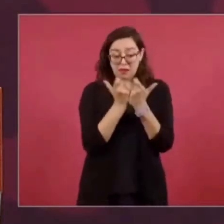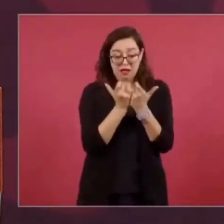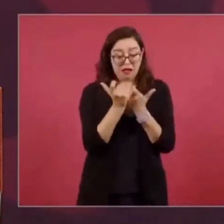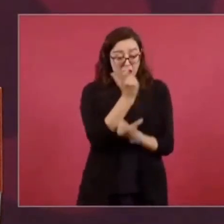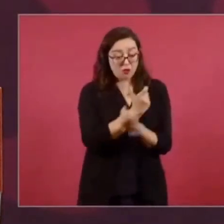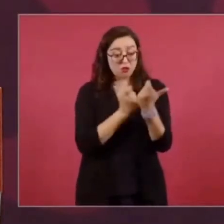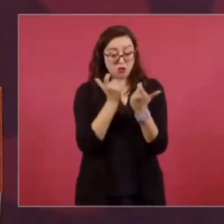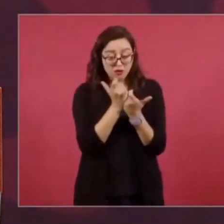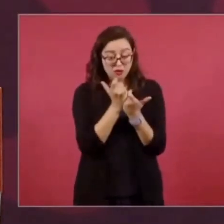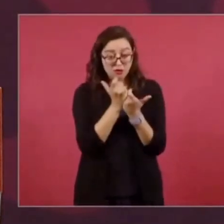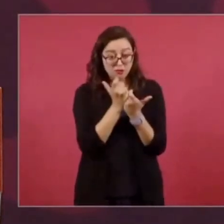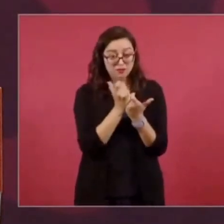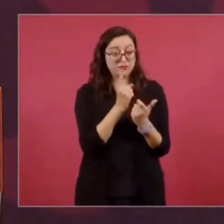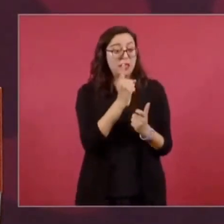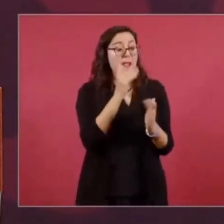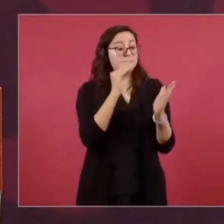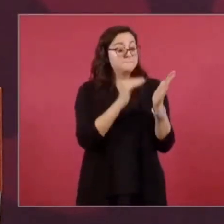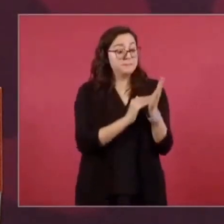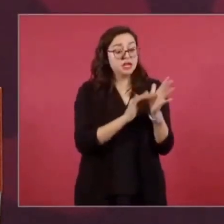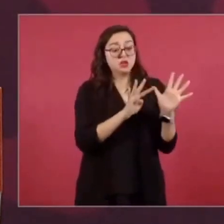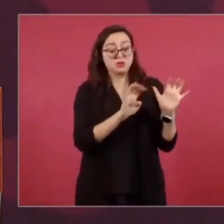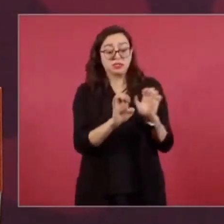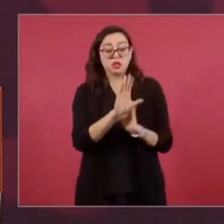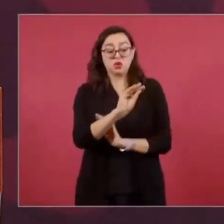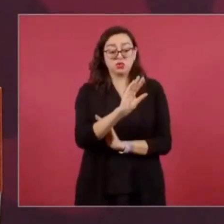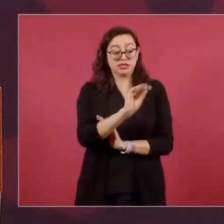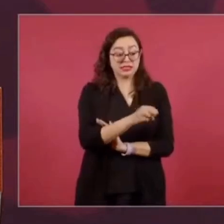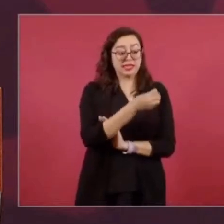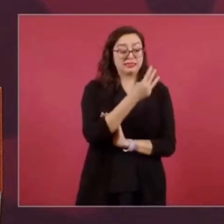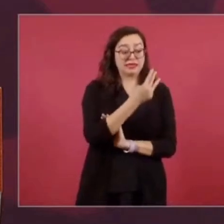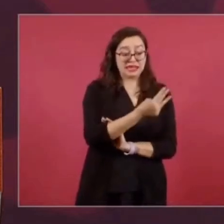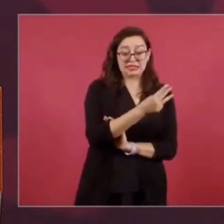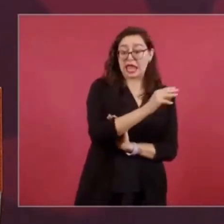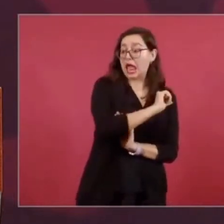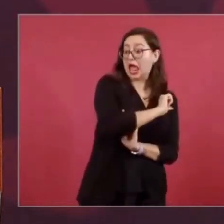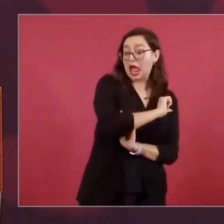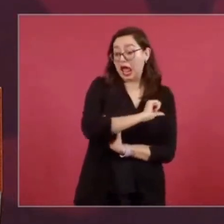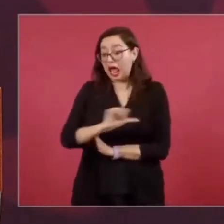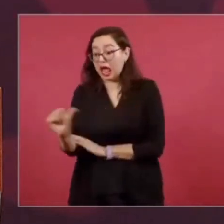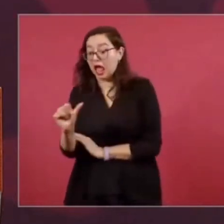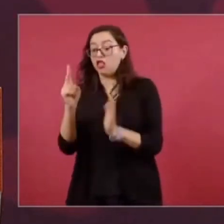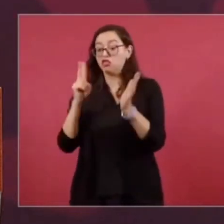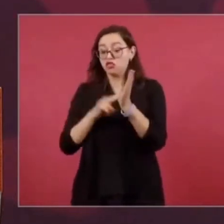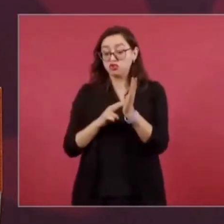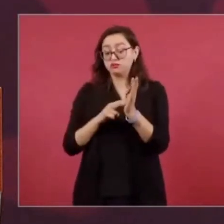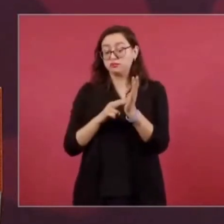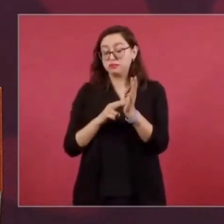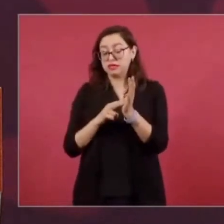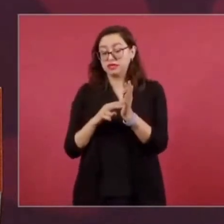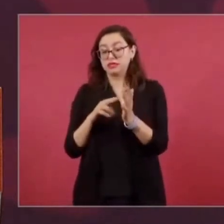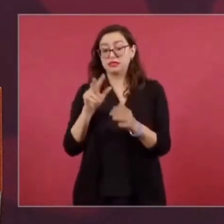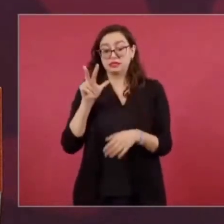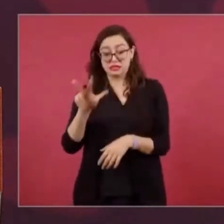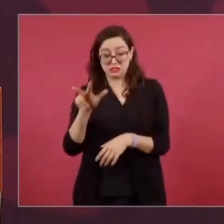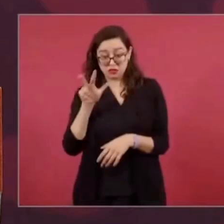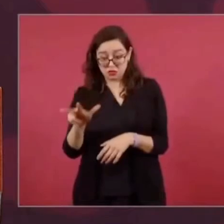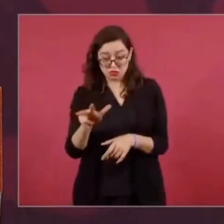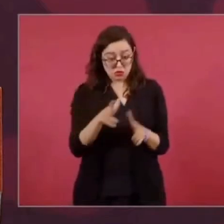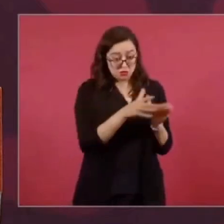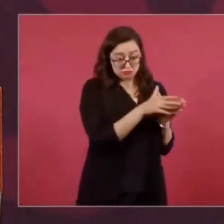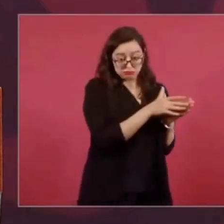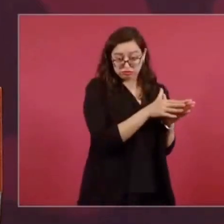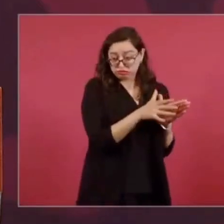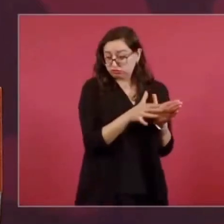impusieron desde 1983 hasta 2018, llamada neoliberal,